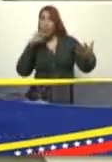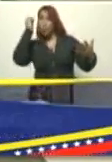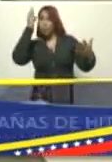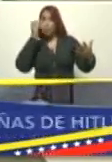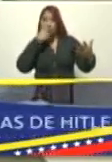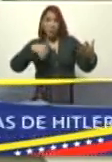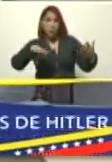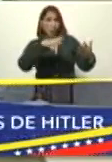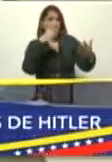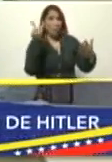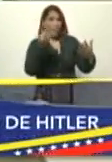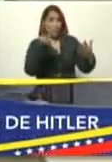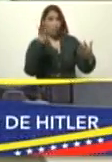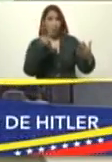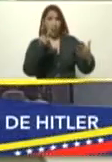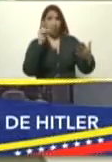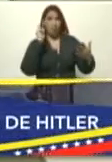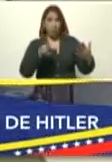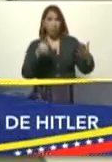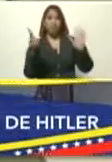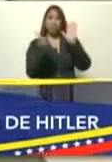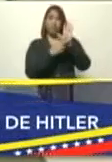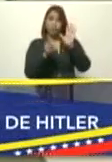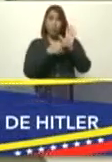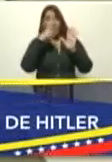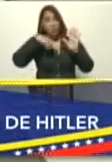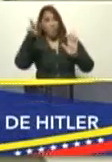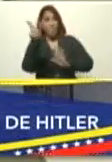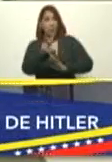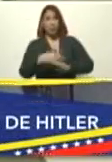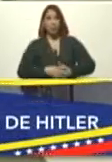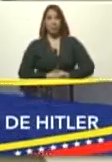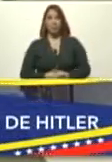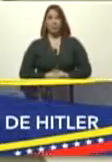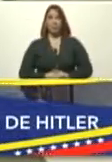del pueblo de Venezuela, a la verdad del pueblo de Venezuela.